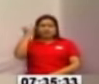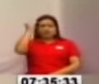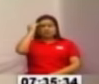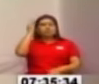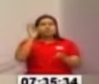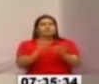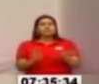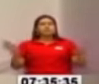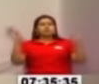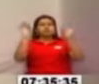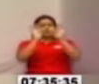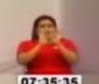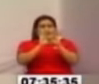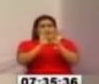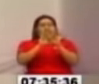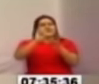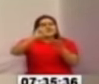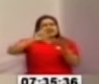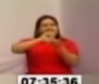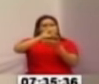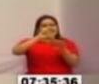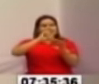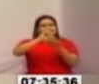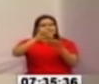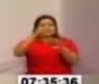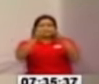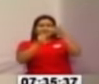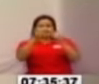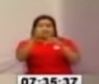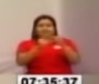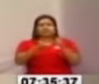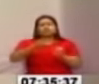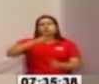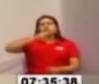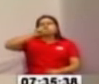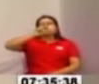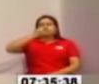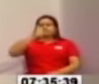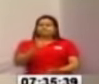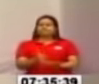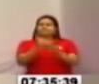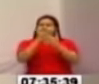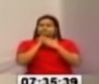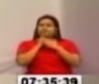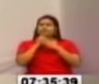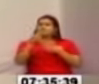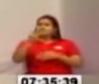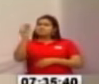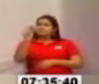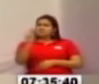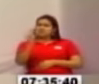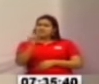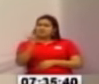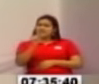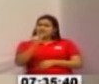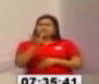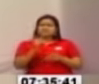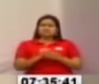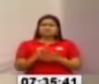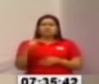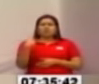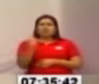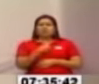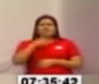también descartar esta gran posibilidad que tenemos. Y también son alimentos de bajo costo, es decir, no